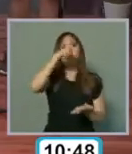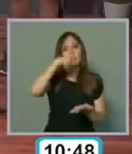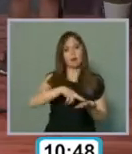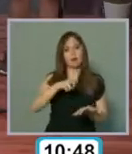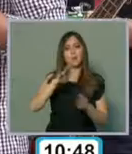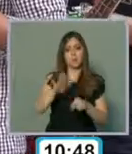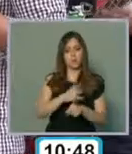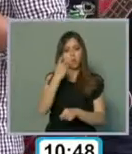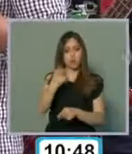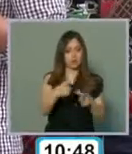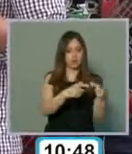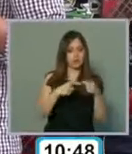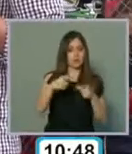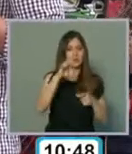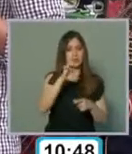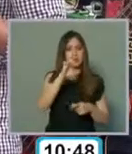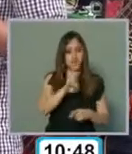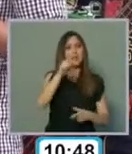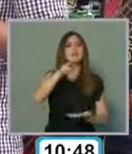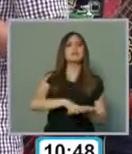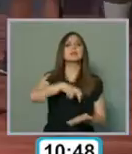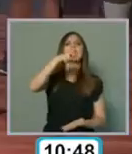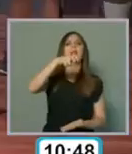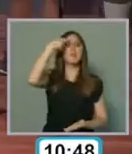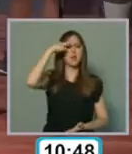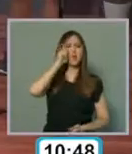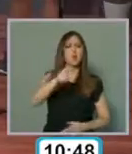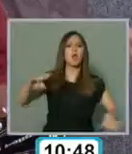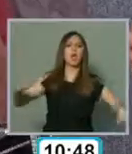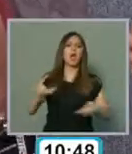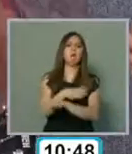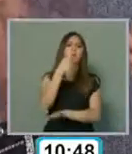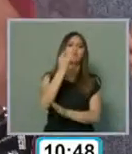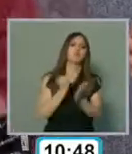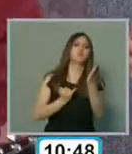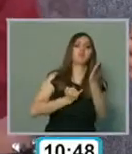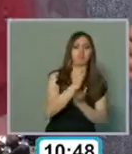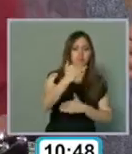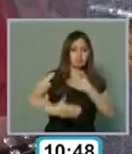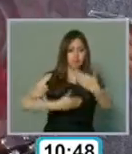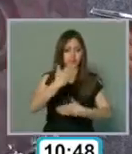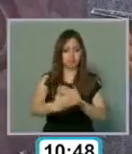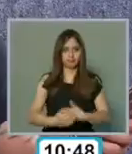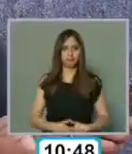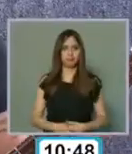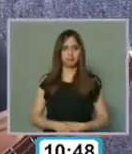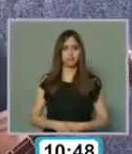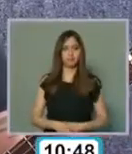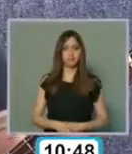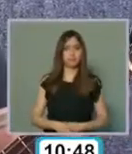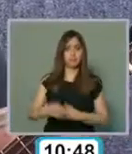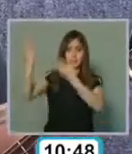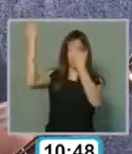Este material discográfico se llama Salta, para que te atrevas a tomar esa decisión y le des para adelante. Y bueno, están aquí en México